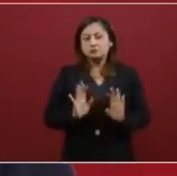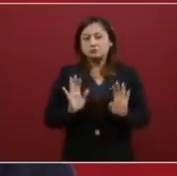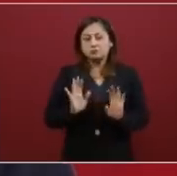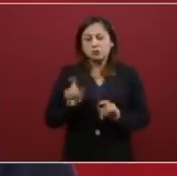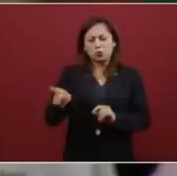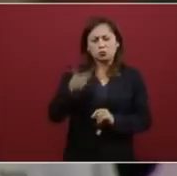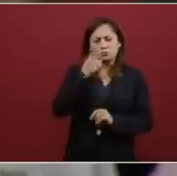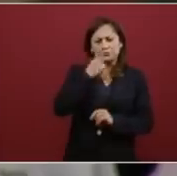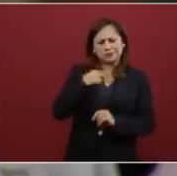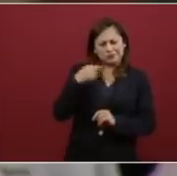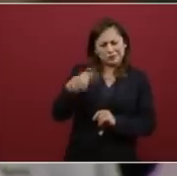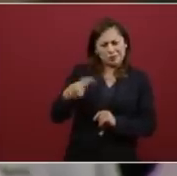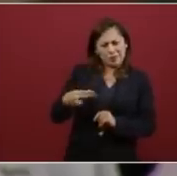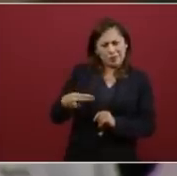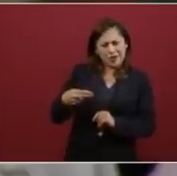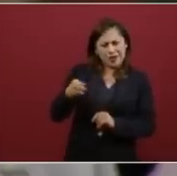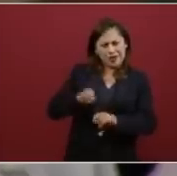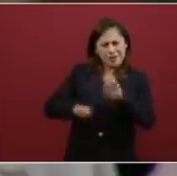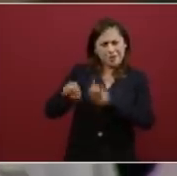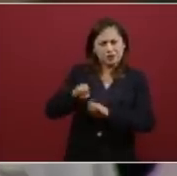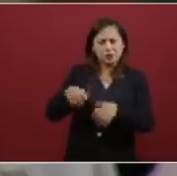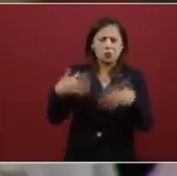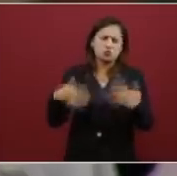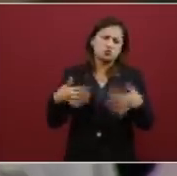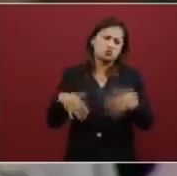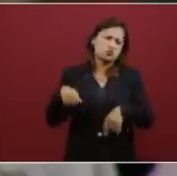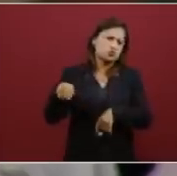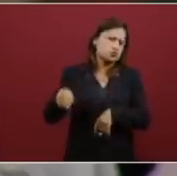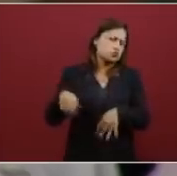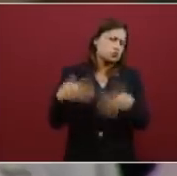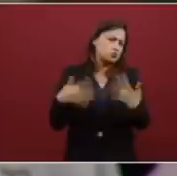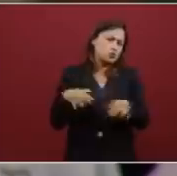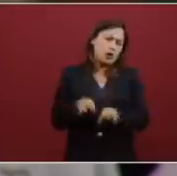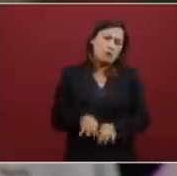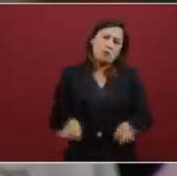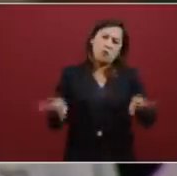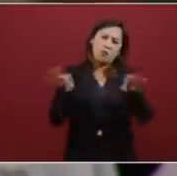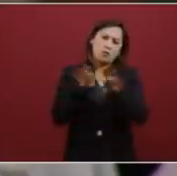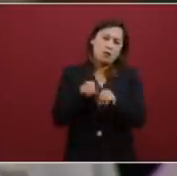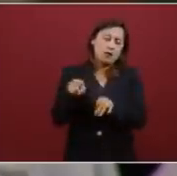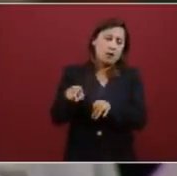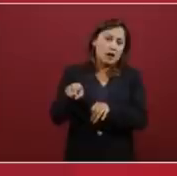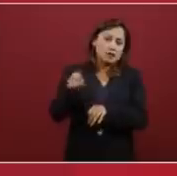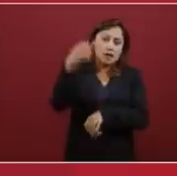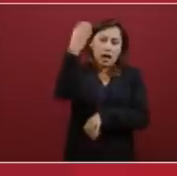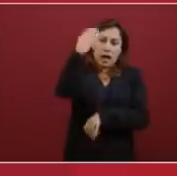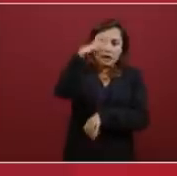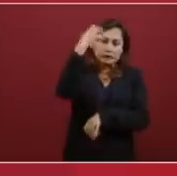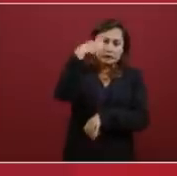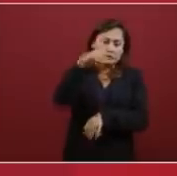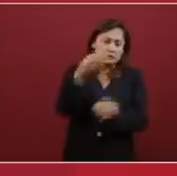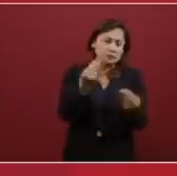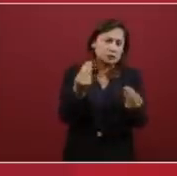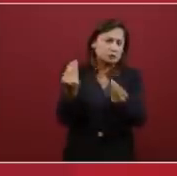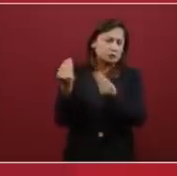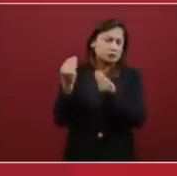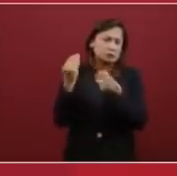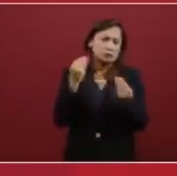mundo. Ha construido más de 200 refinerías.